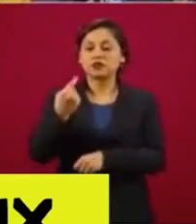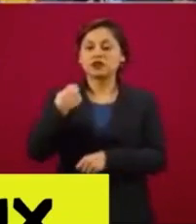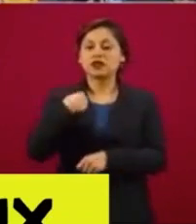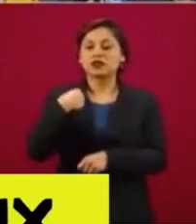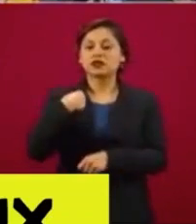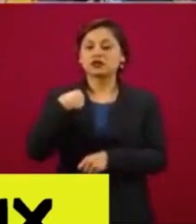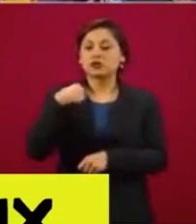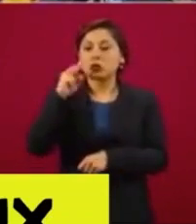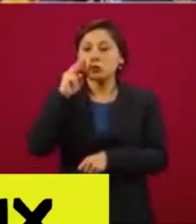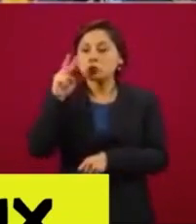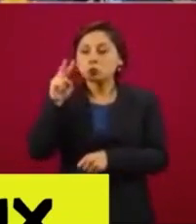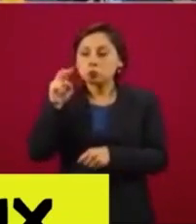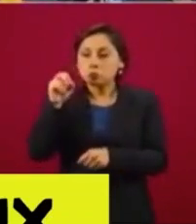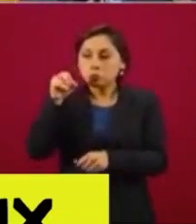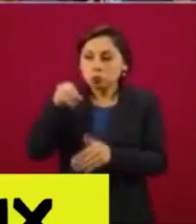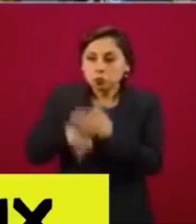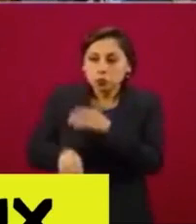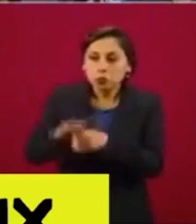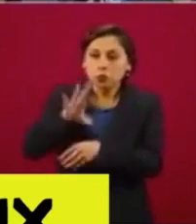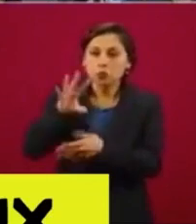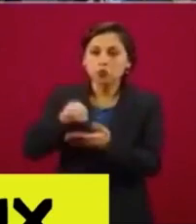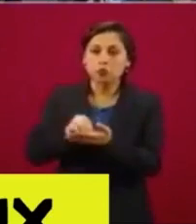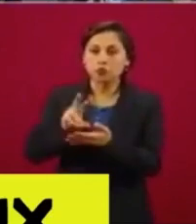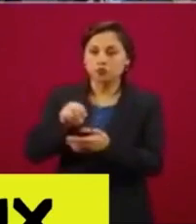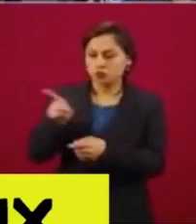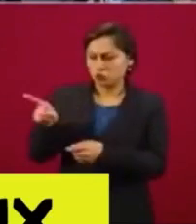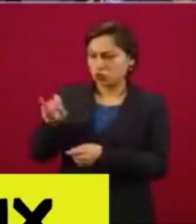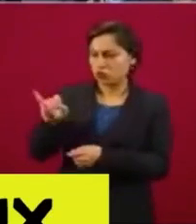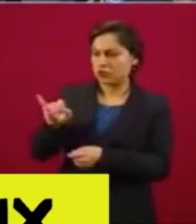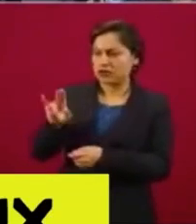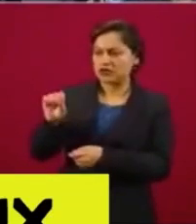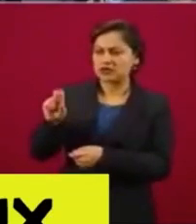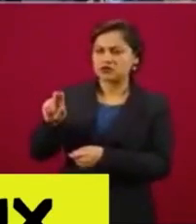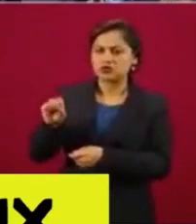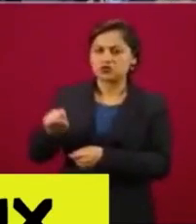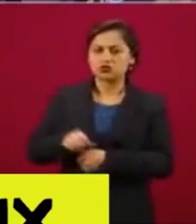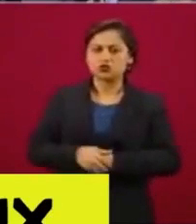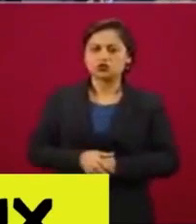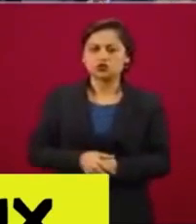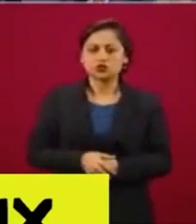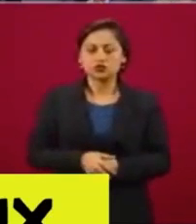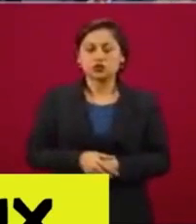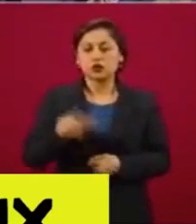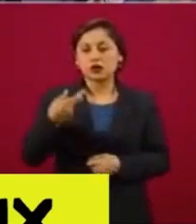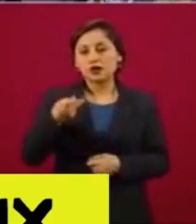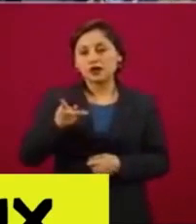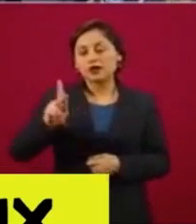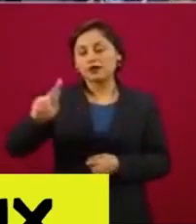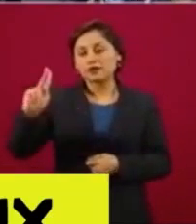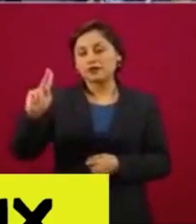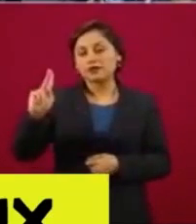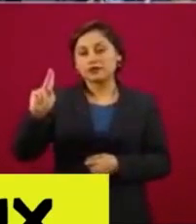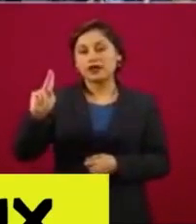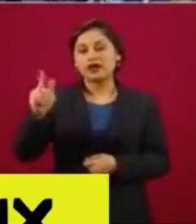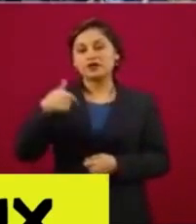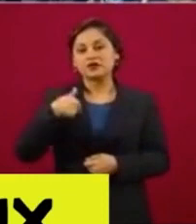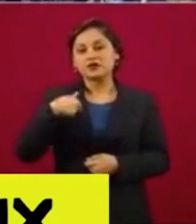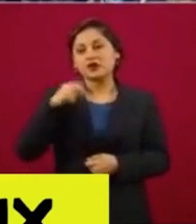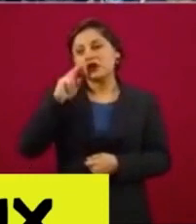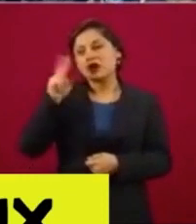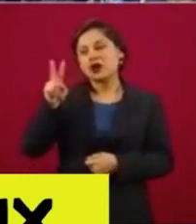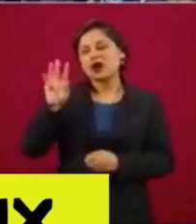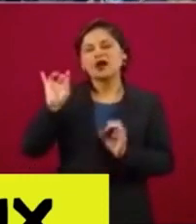no lo he visto bien, Jesús. Pero ya como me imagino las